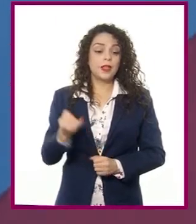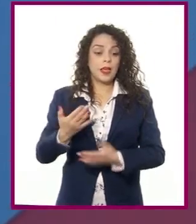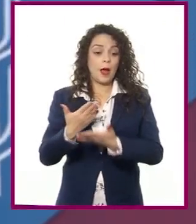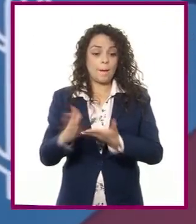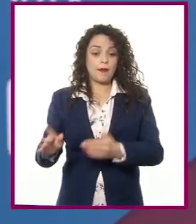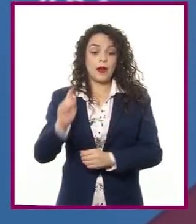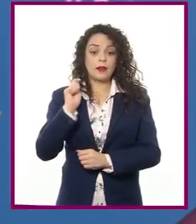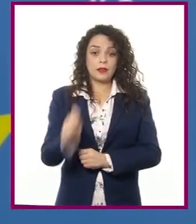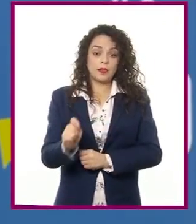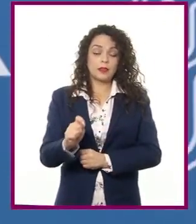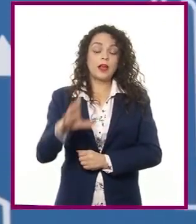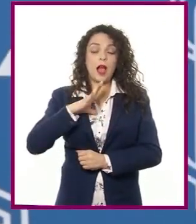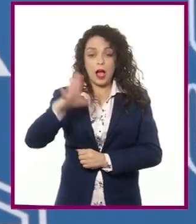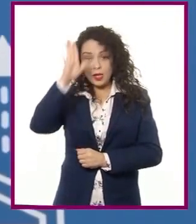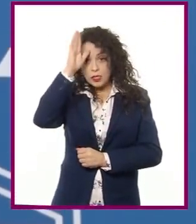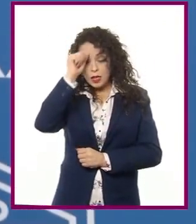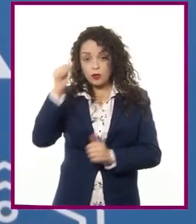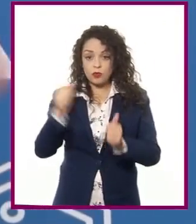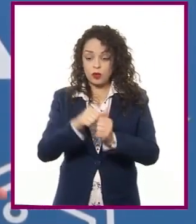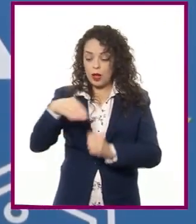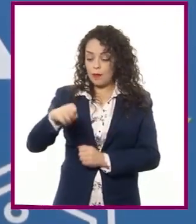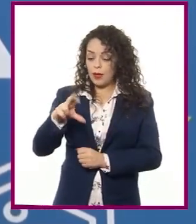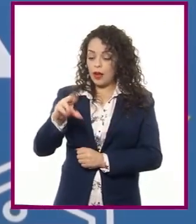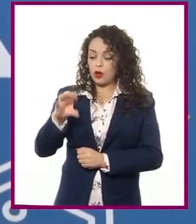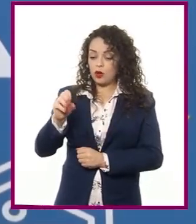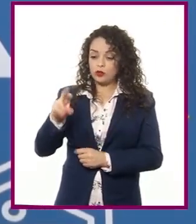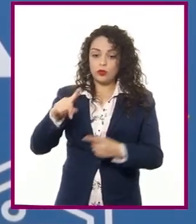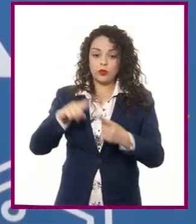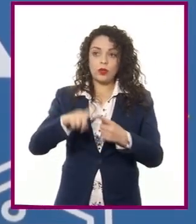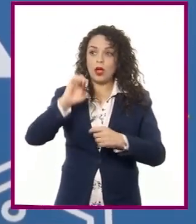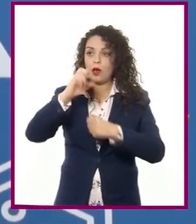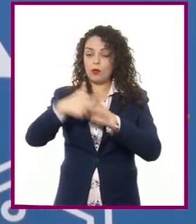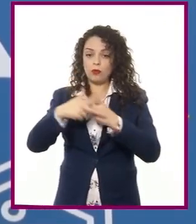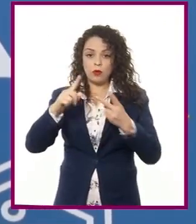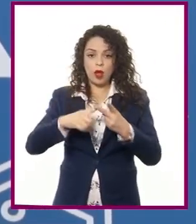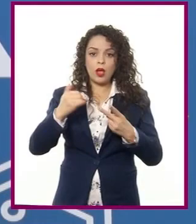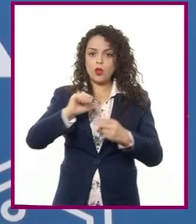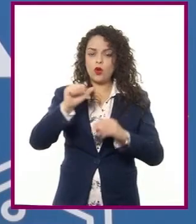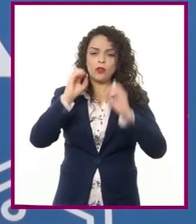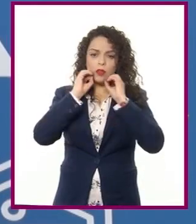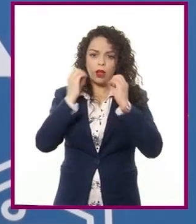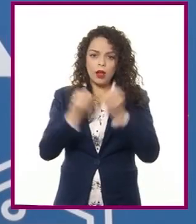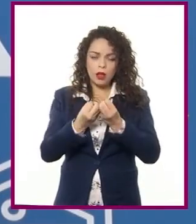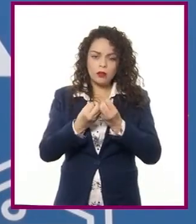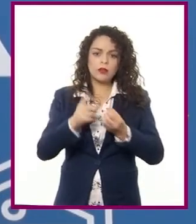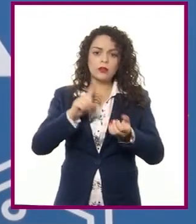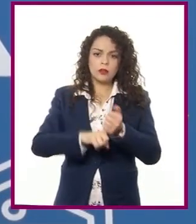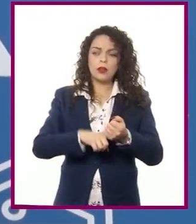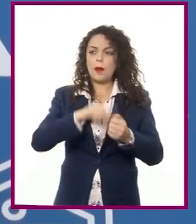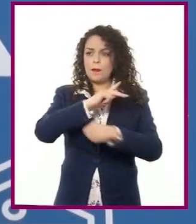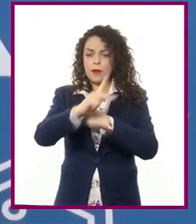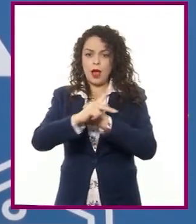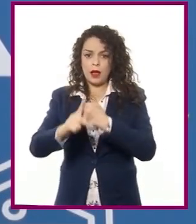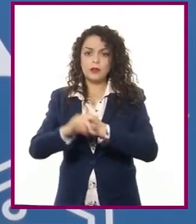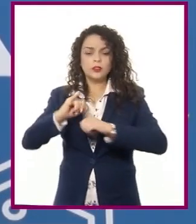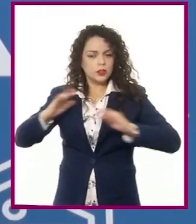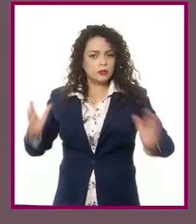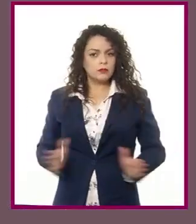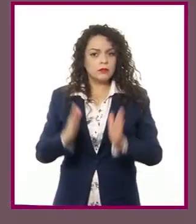que se han establecido acuerdos con el Mercosur, la Unión Europea y otras organizaciones y naciones que fomentan el libre